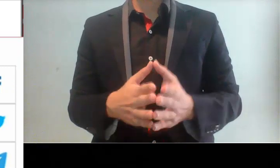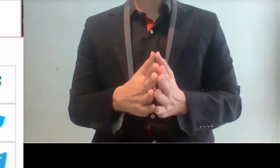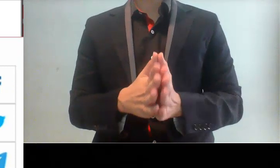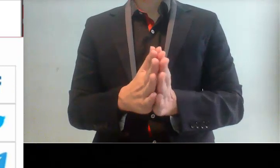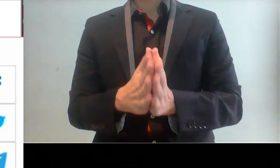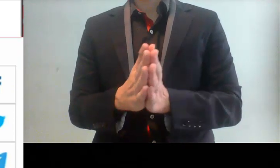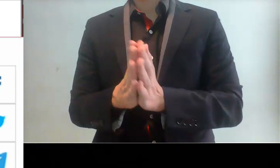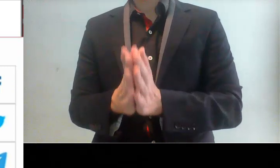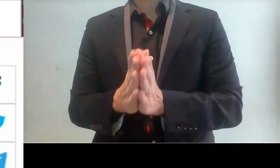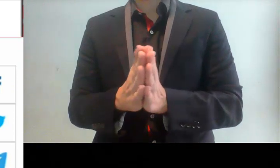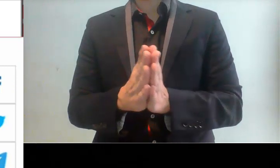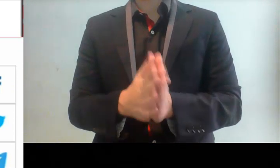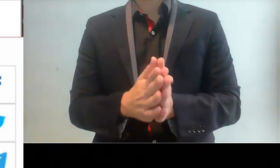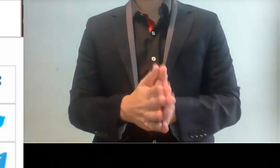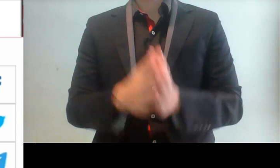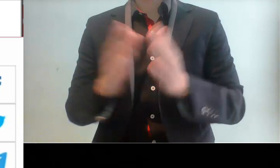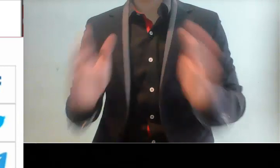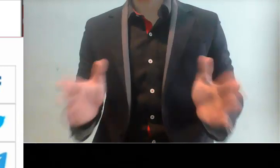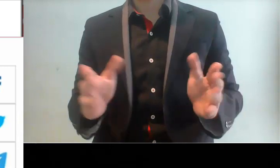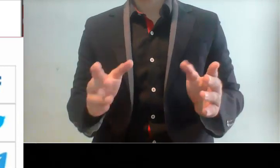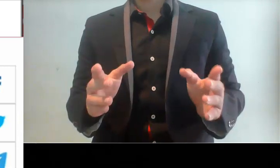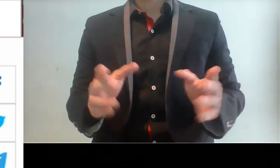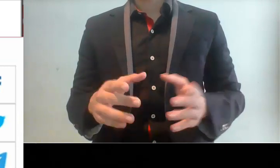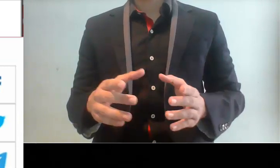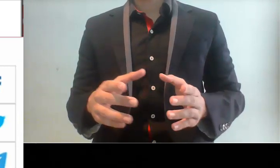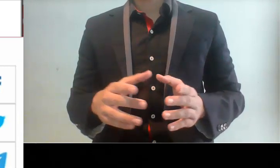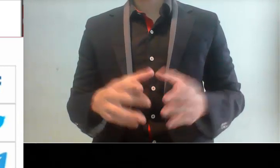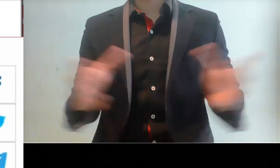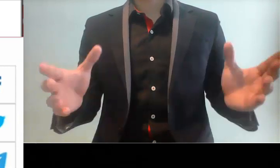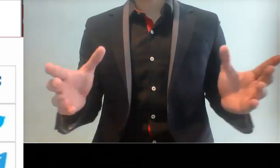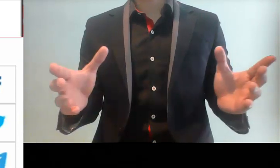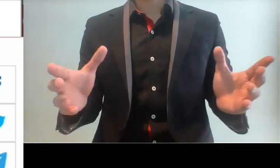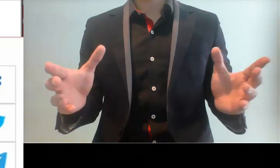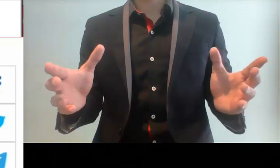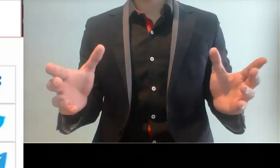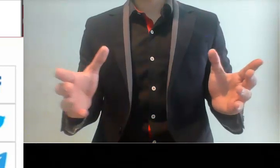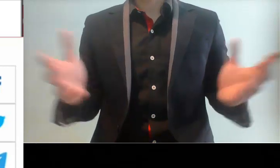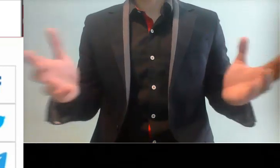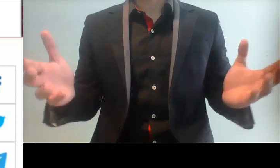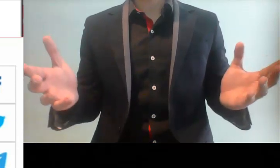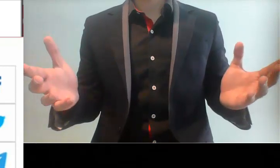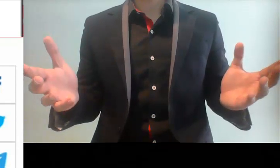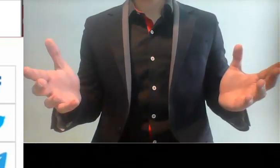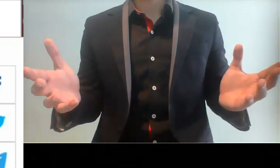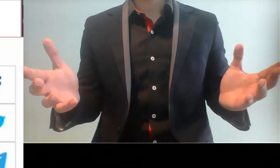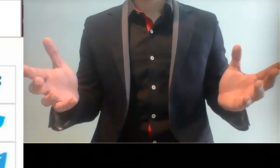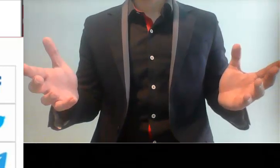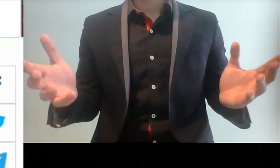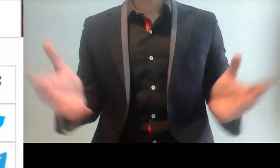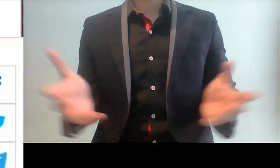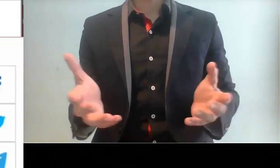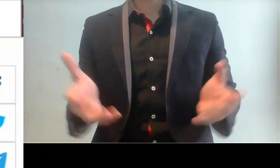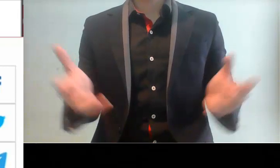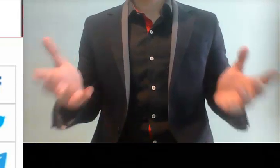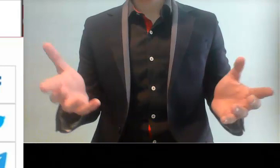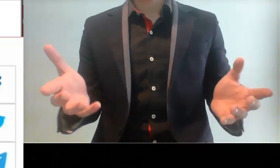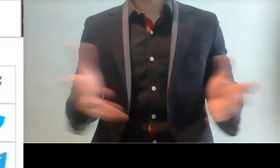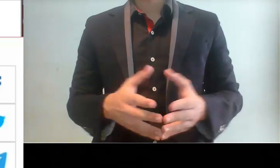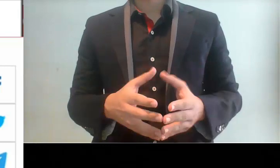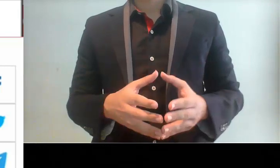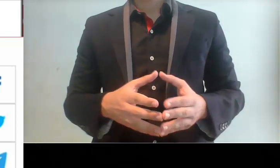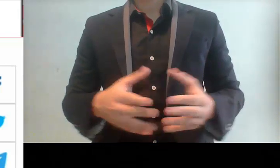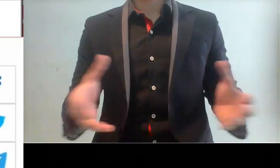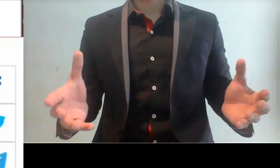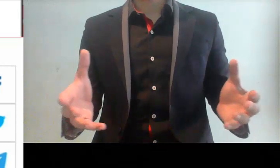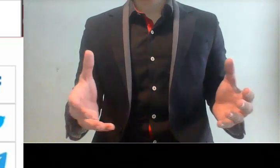pues, porque ellos quieren, vamos a decirlo así, para que alguien más lo explote y luego puedan hacer esas modificaciones de los candidatos.